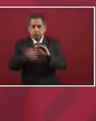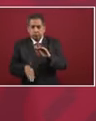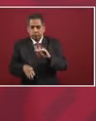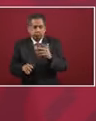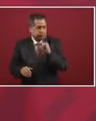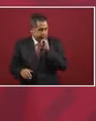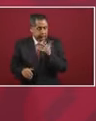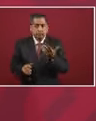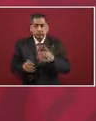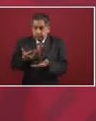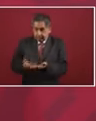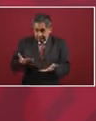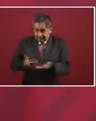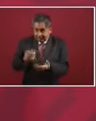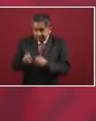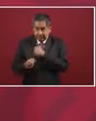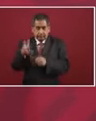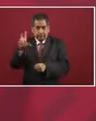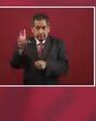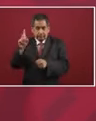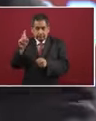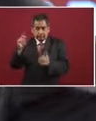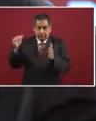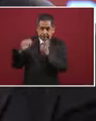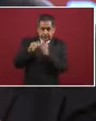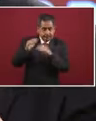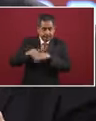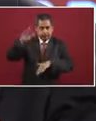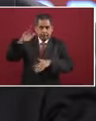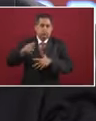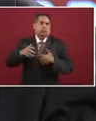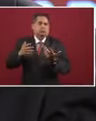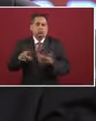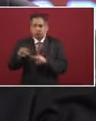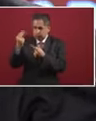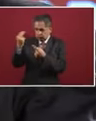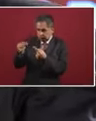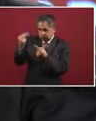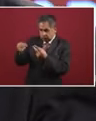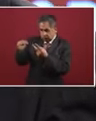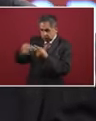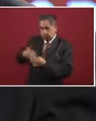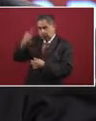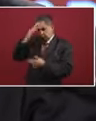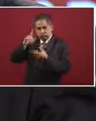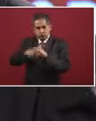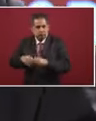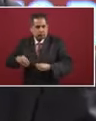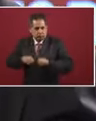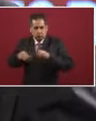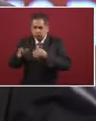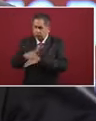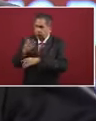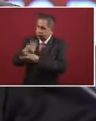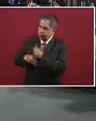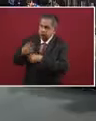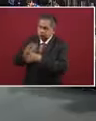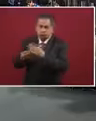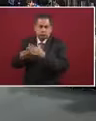30,000. Pero están haciendo su solicitud, sabemos cómo se llaman, de dónde vienen, dónde viven y por qué quieren estar aquí.